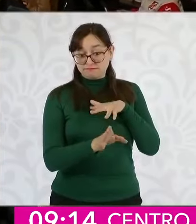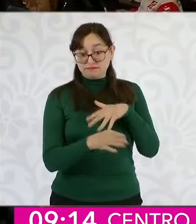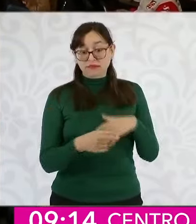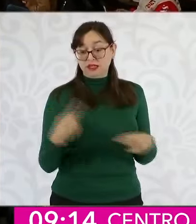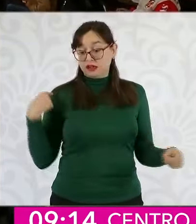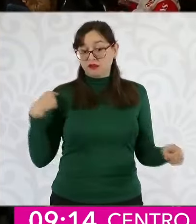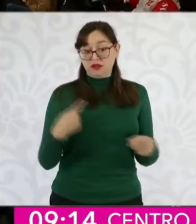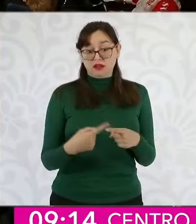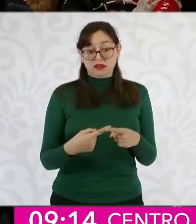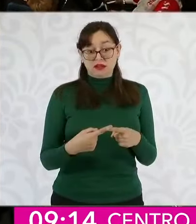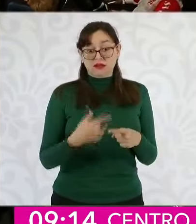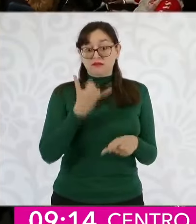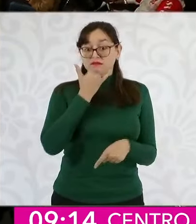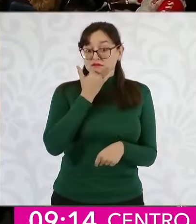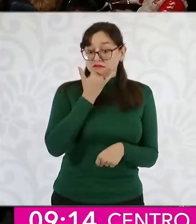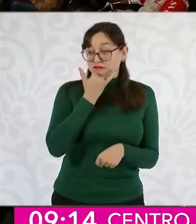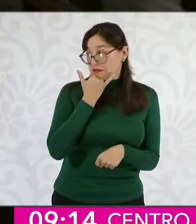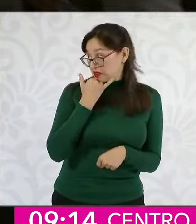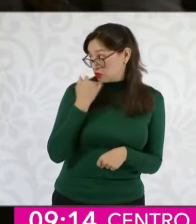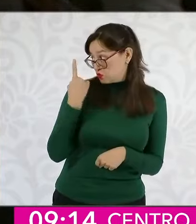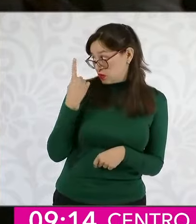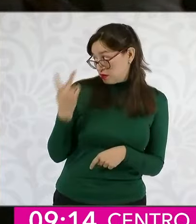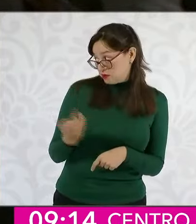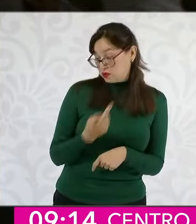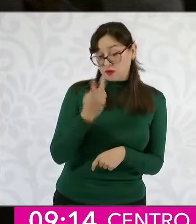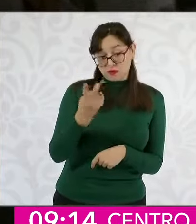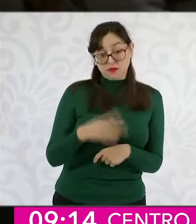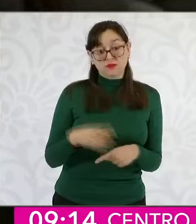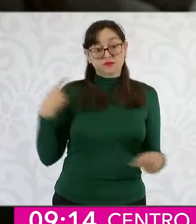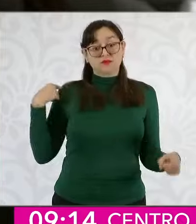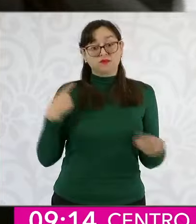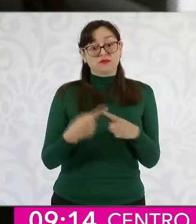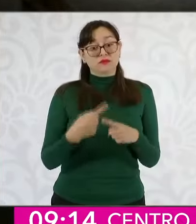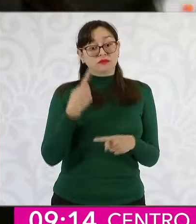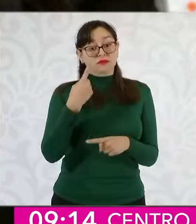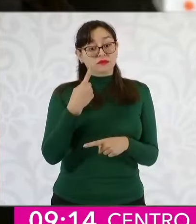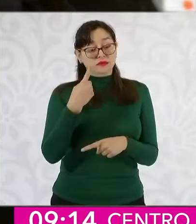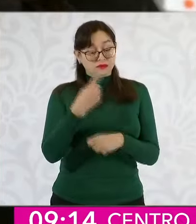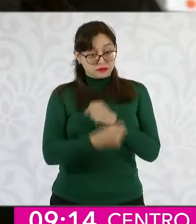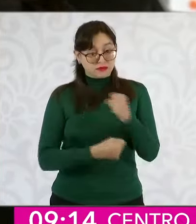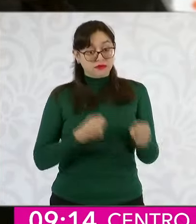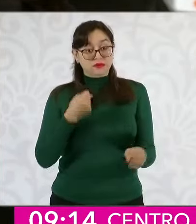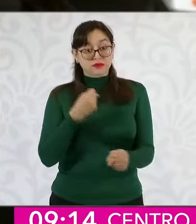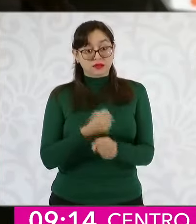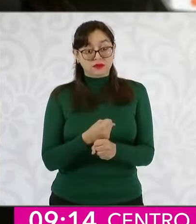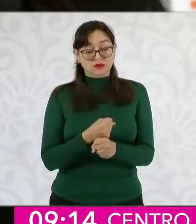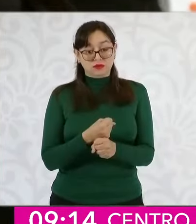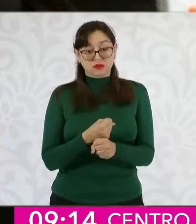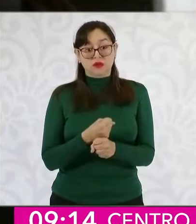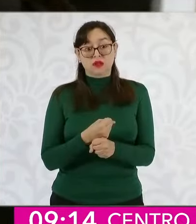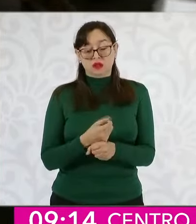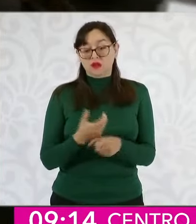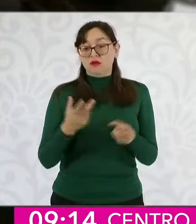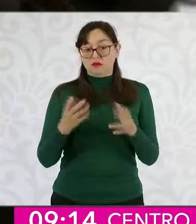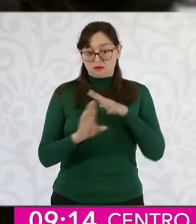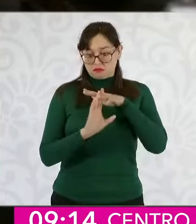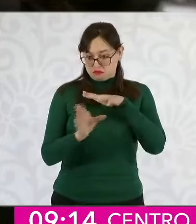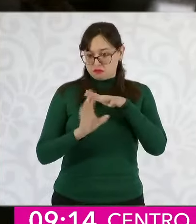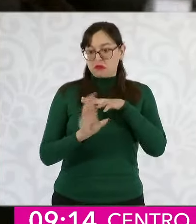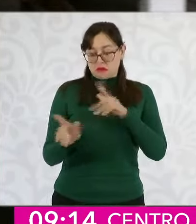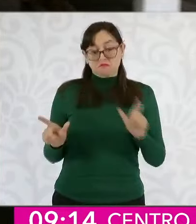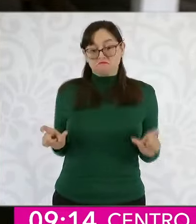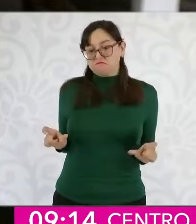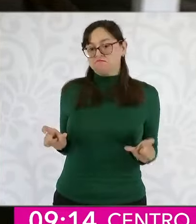el último año, si me permite, México en el último año ha aumentado de forma significativa las detenciones de migrantes. Como